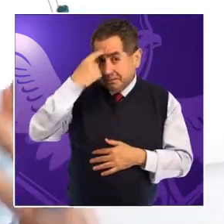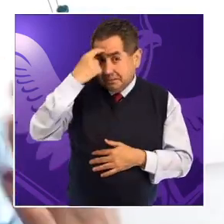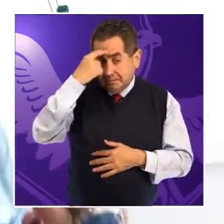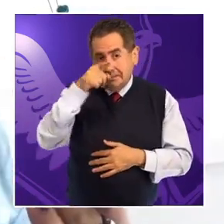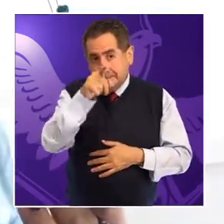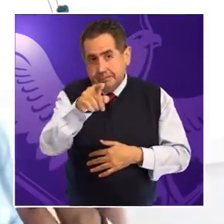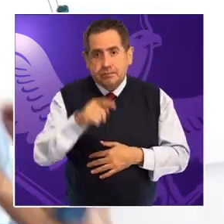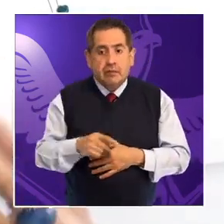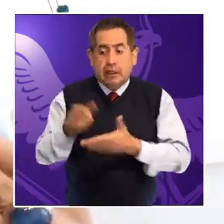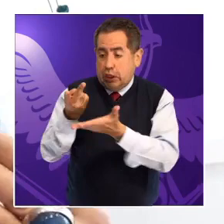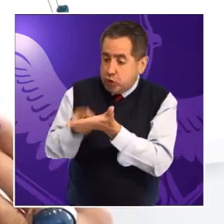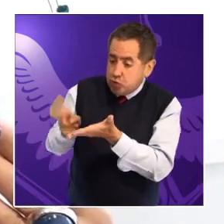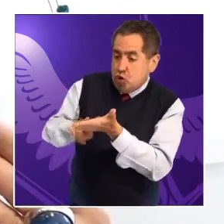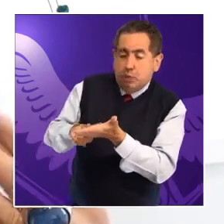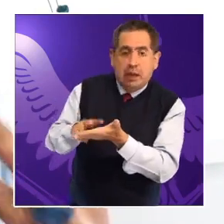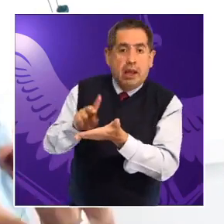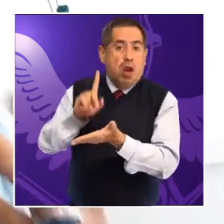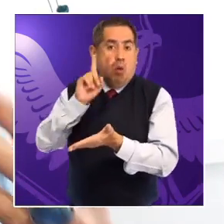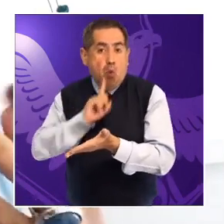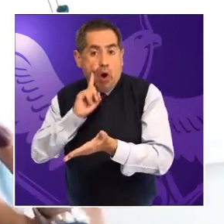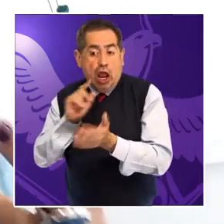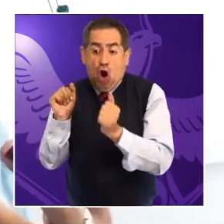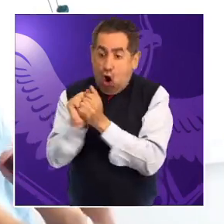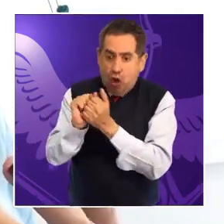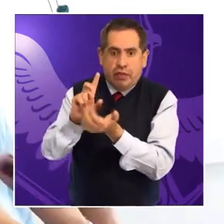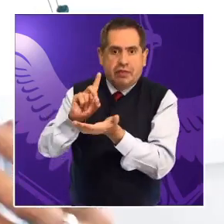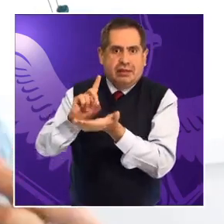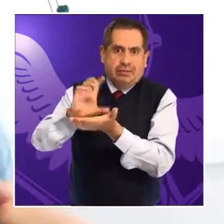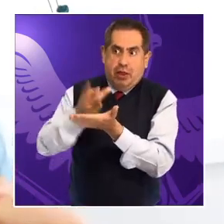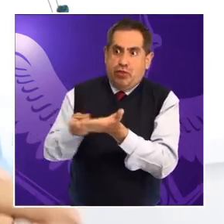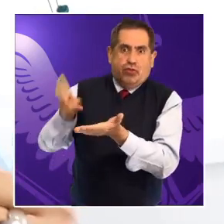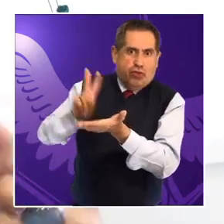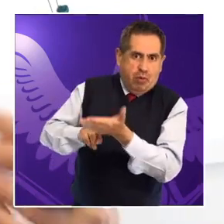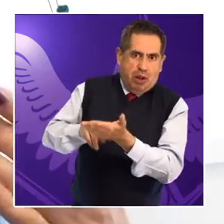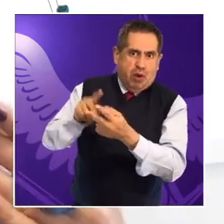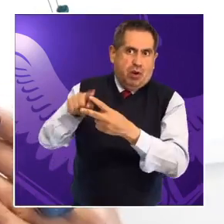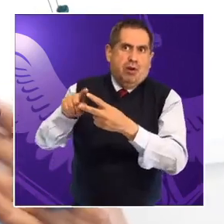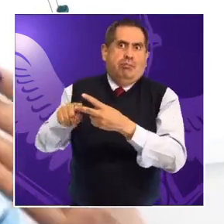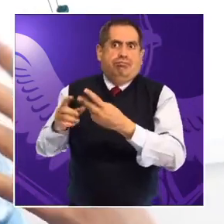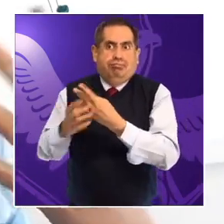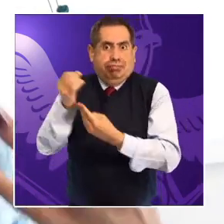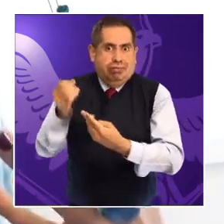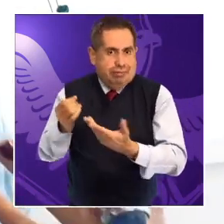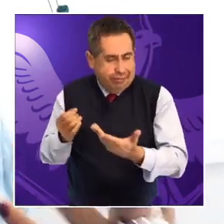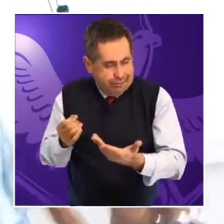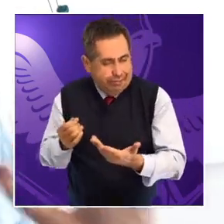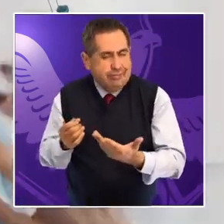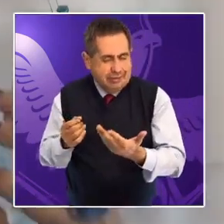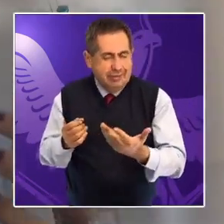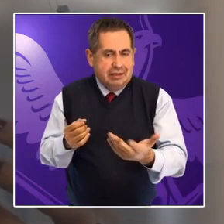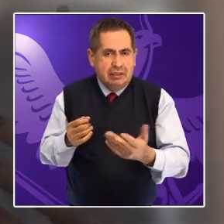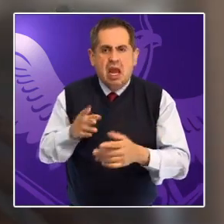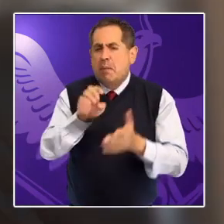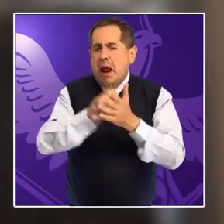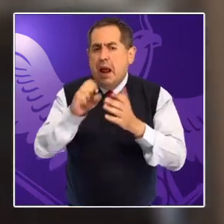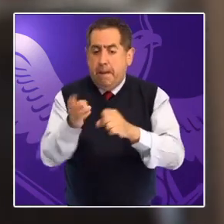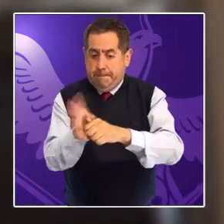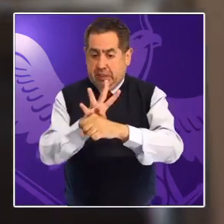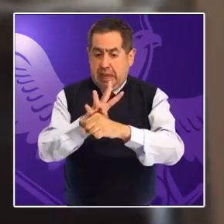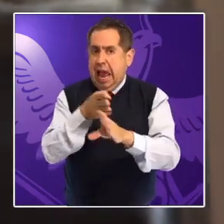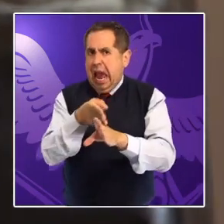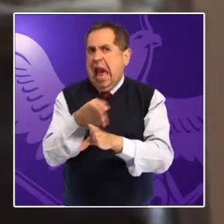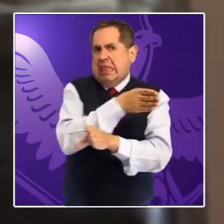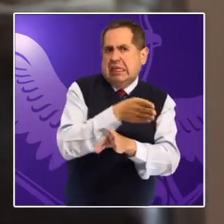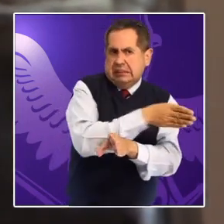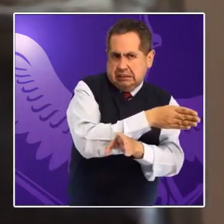la intersección entre mujeres y discapacidad, entre género y discapacidad, ya nos enfrentábamos antes de la pandemia a